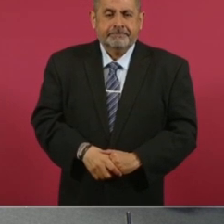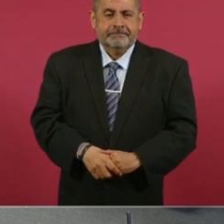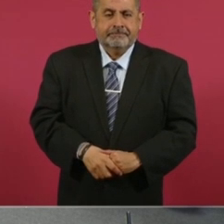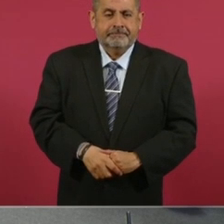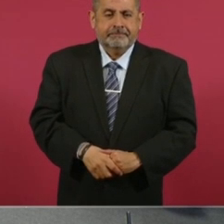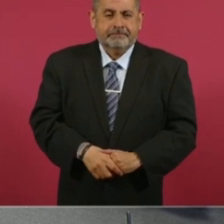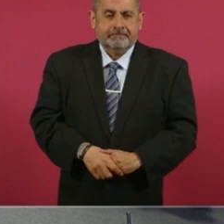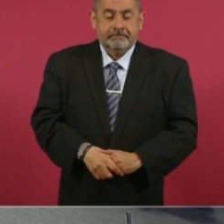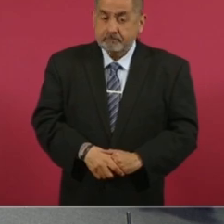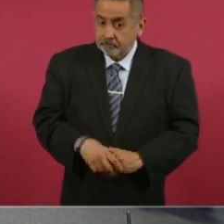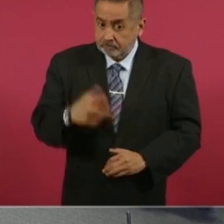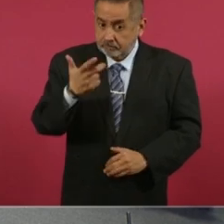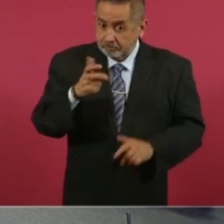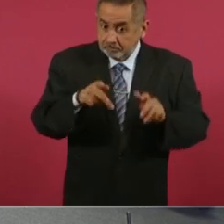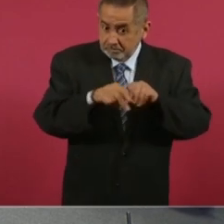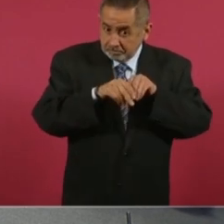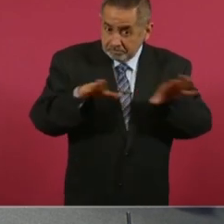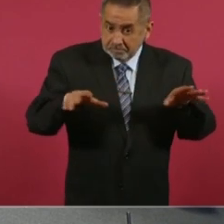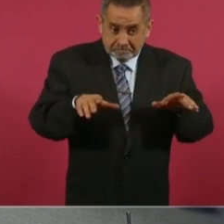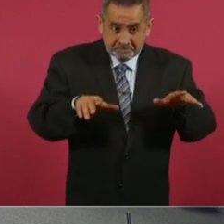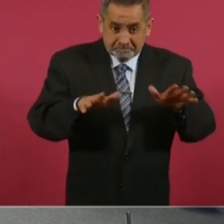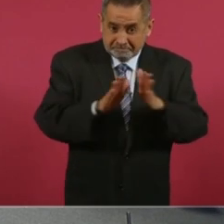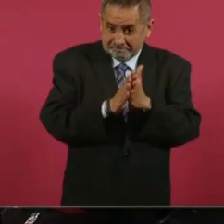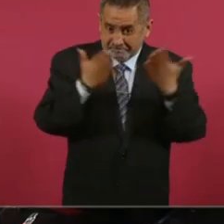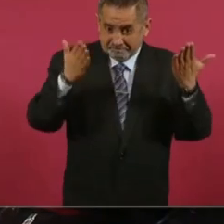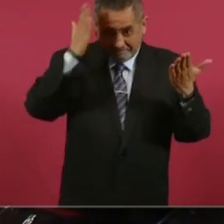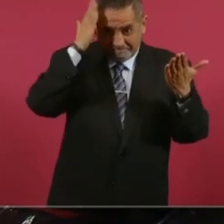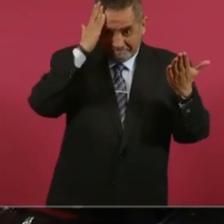Hay 8 columnas,